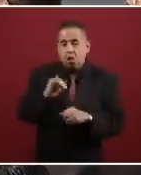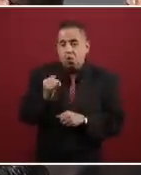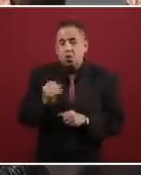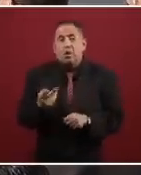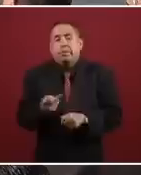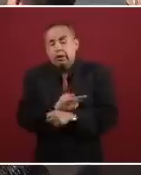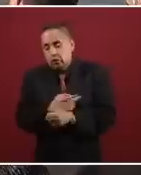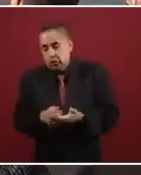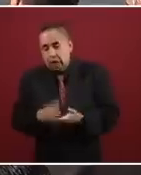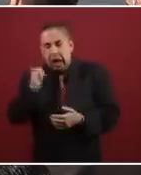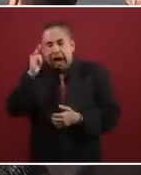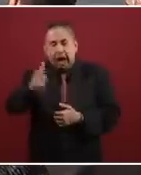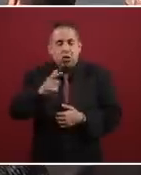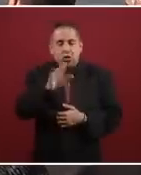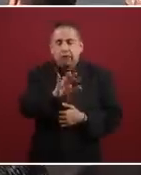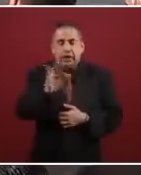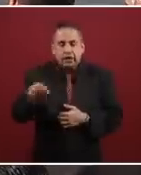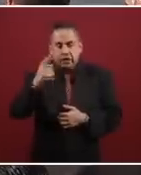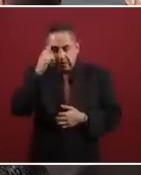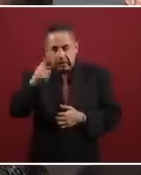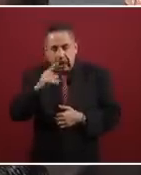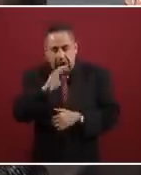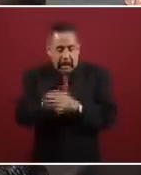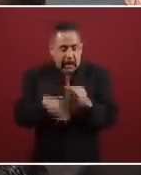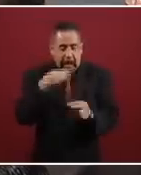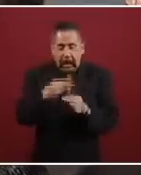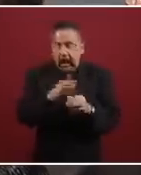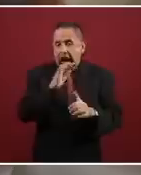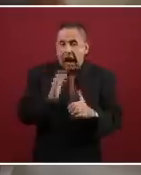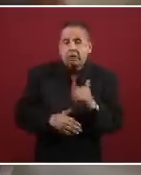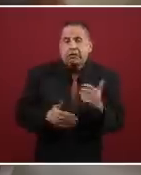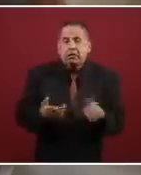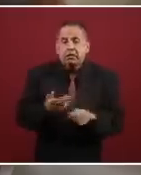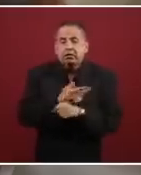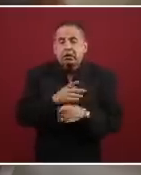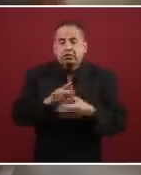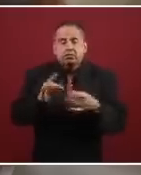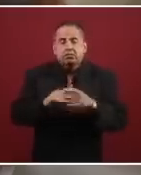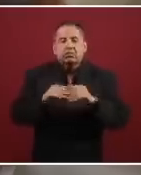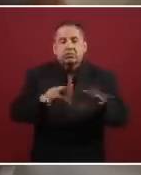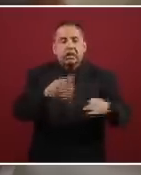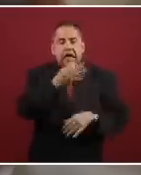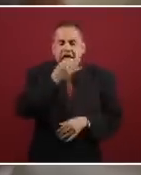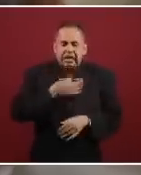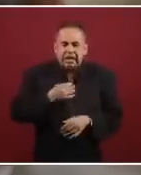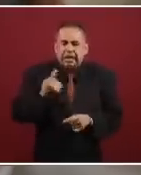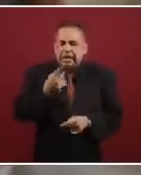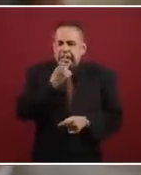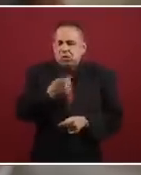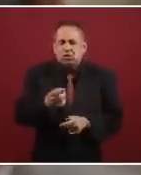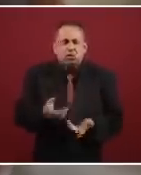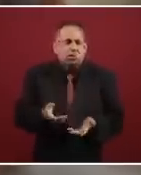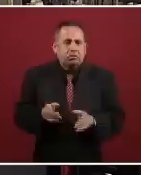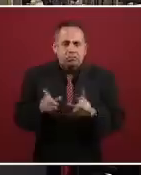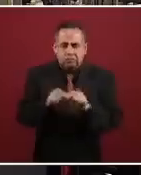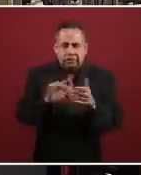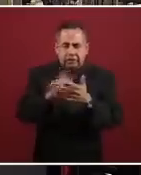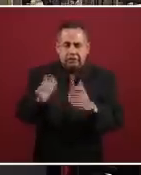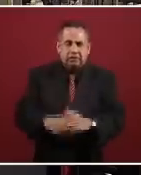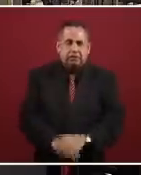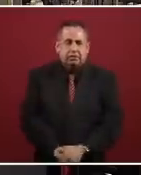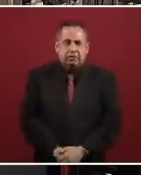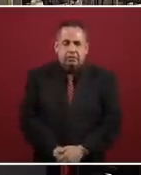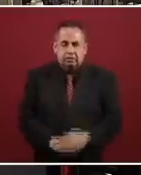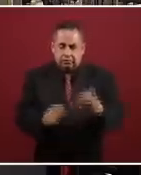tiene alguna nueva fecha para su conclusión o qué le informaron de la cuatro carriles. Gracias. Bueno,